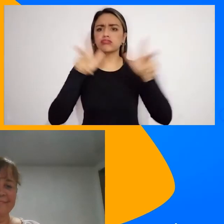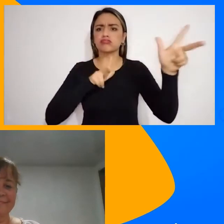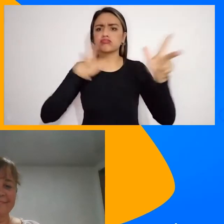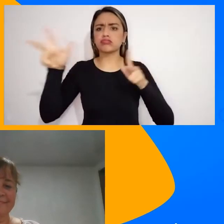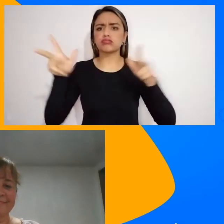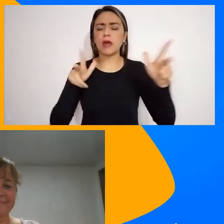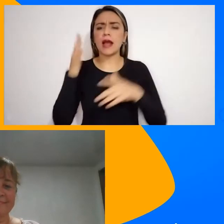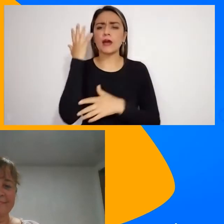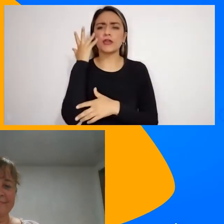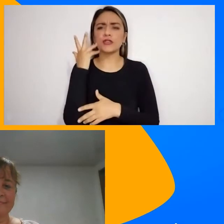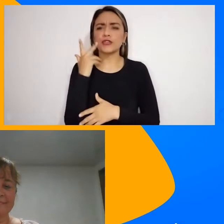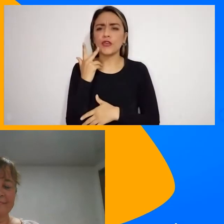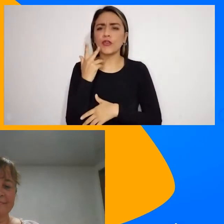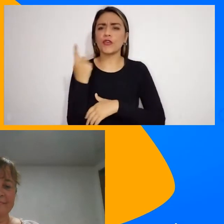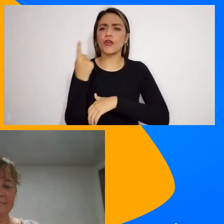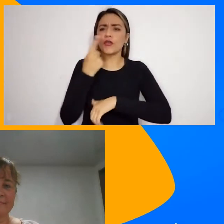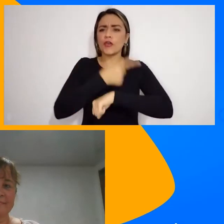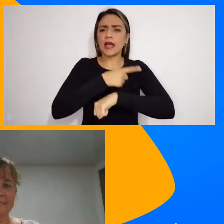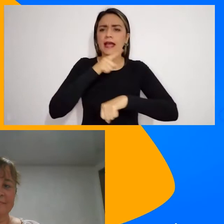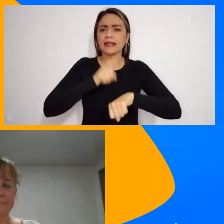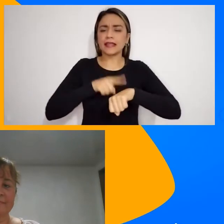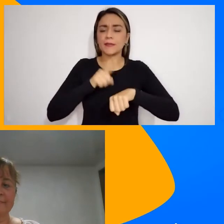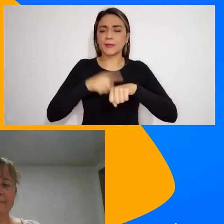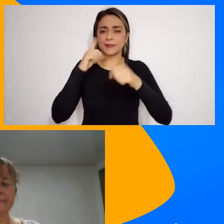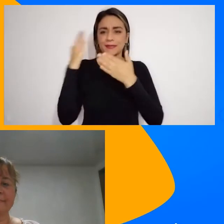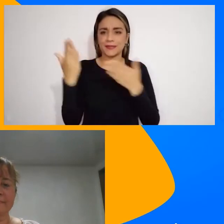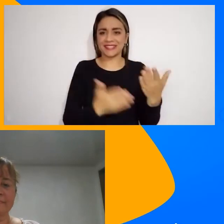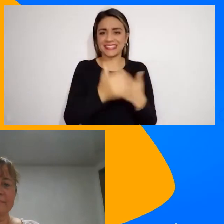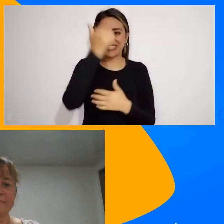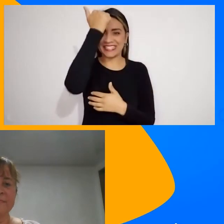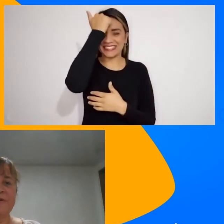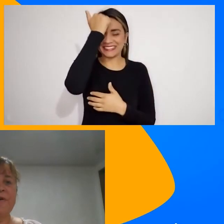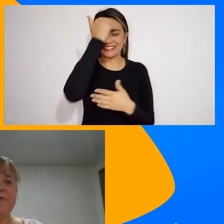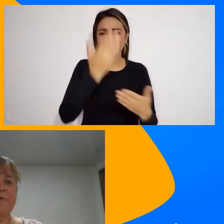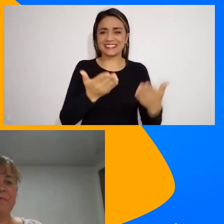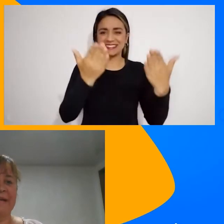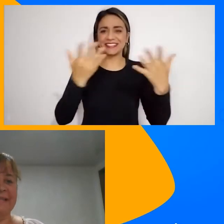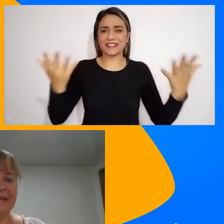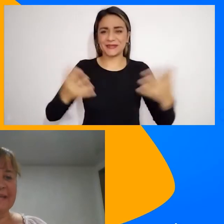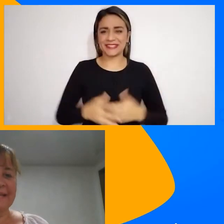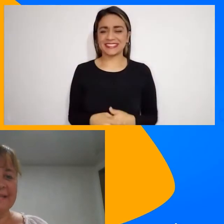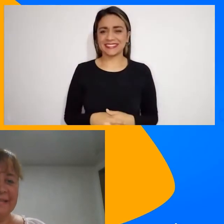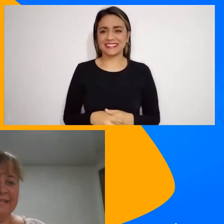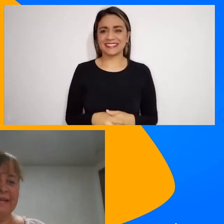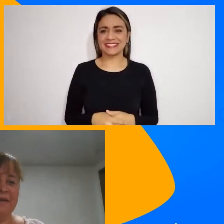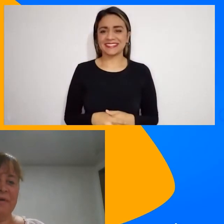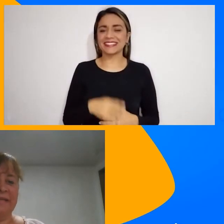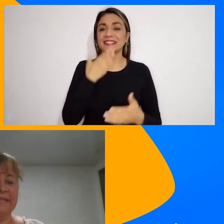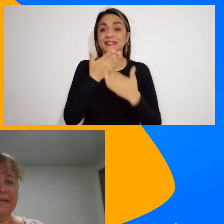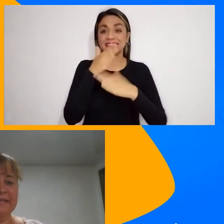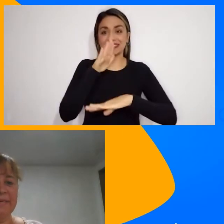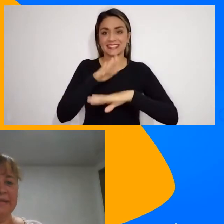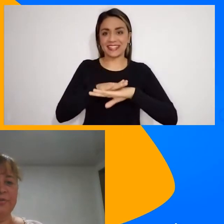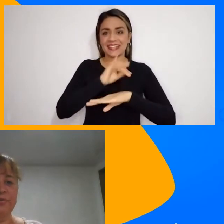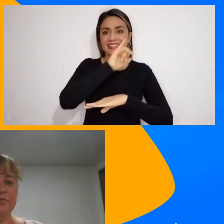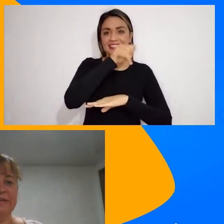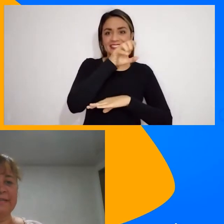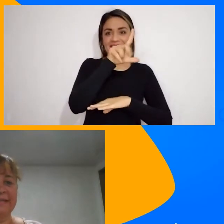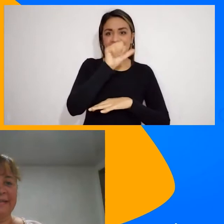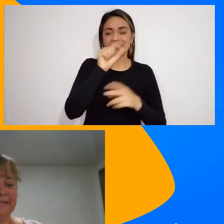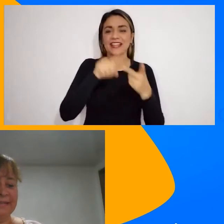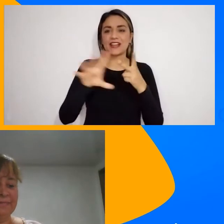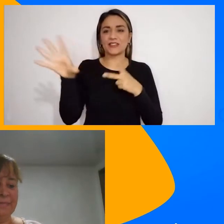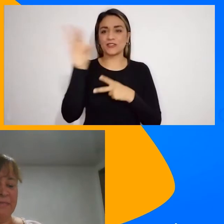vida cotidiana. Y pues bienvenida, profe, ¿cómo está? Muy buenas tardes, Jessica, y buenas tardes para todos